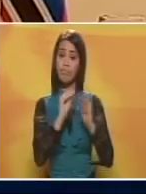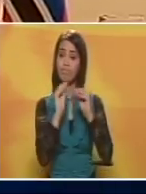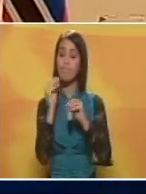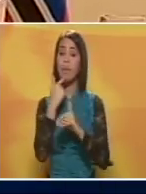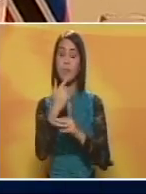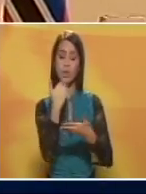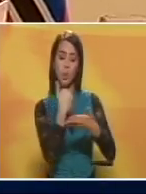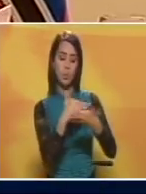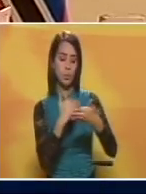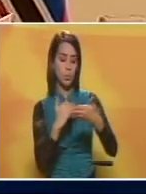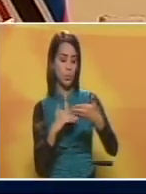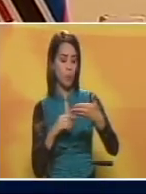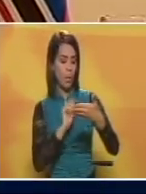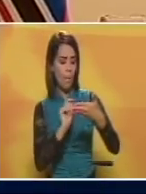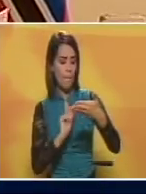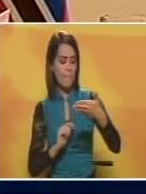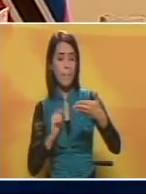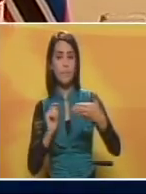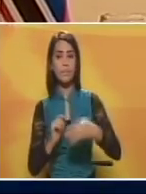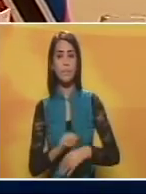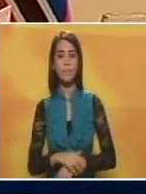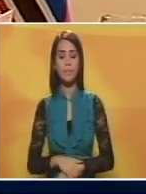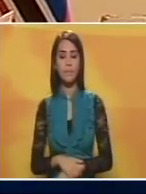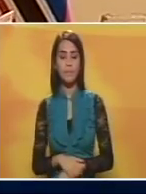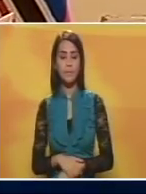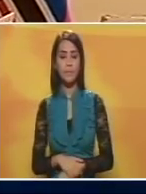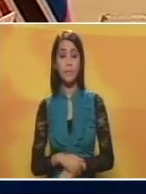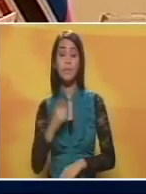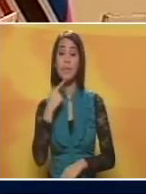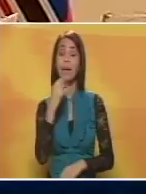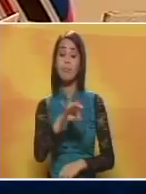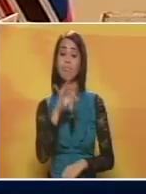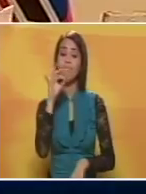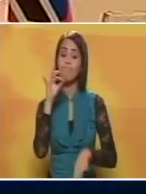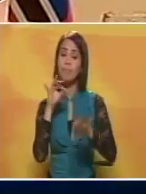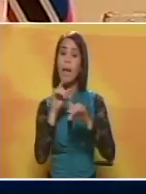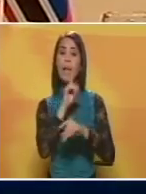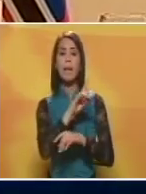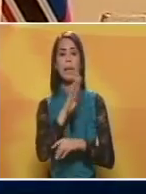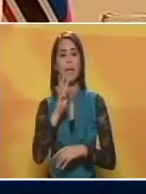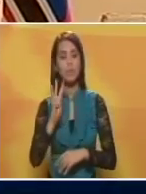este cronograma electoral. Recordemos que tenemos esta elección del